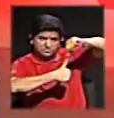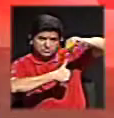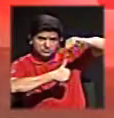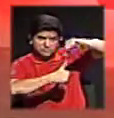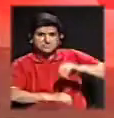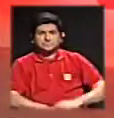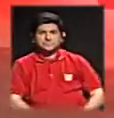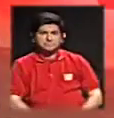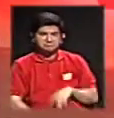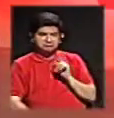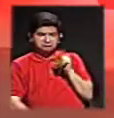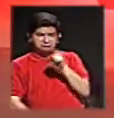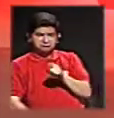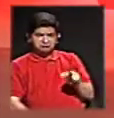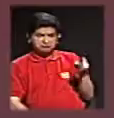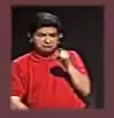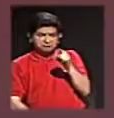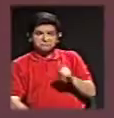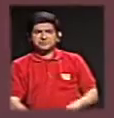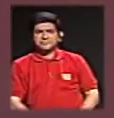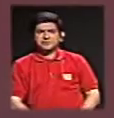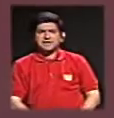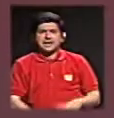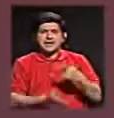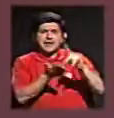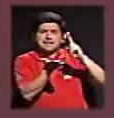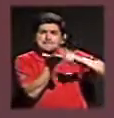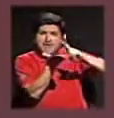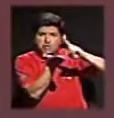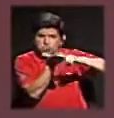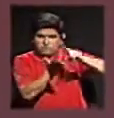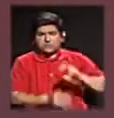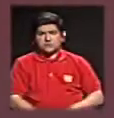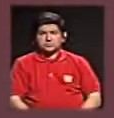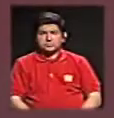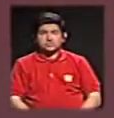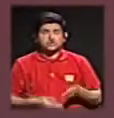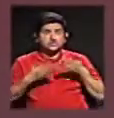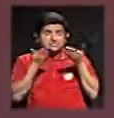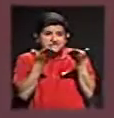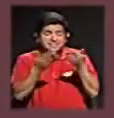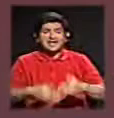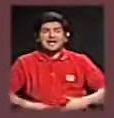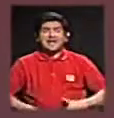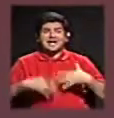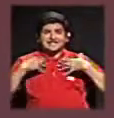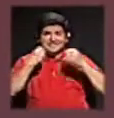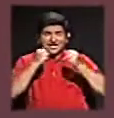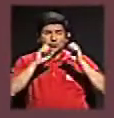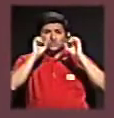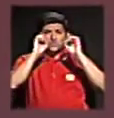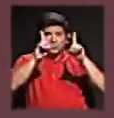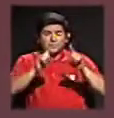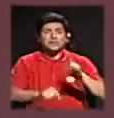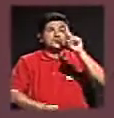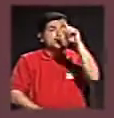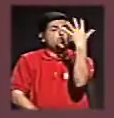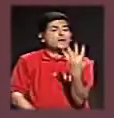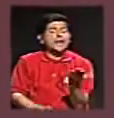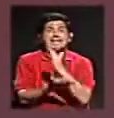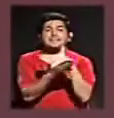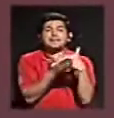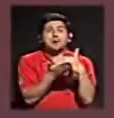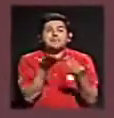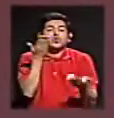centroamericanos la carga tributaria y lo que se dedica a salud y educación es una quinta parte